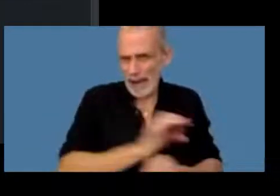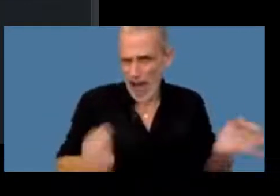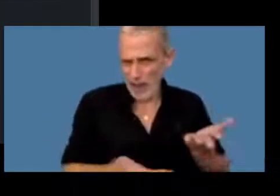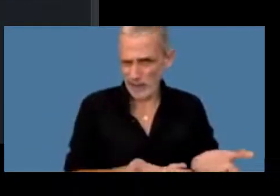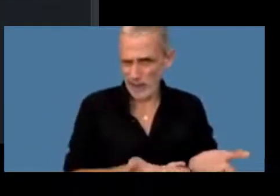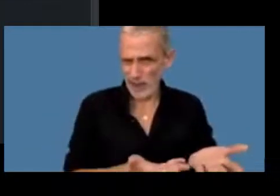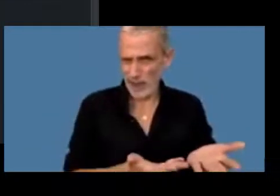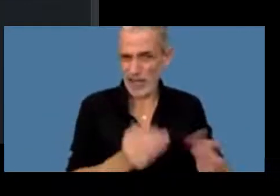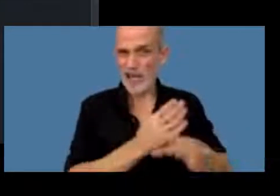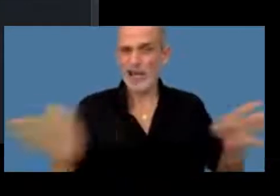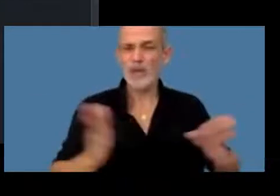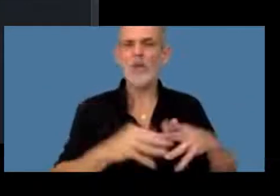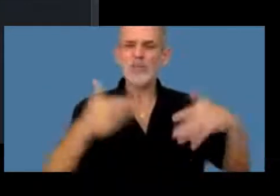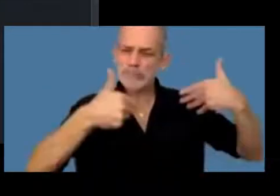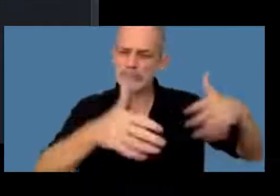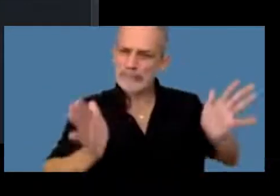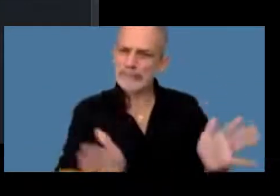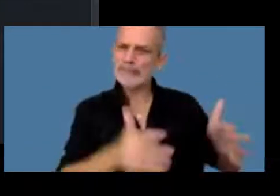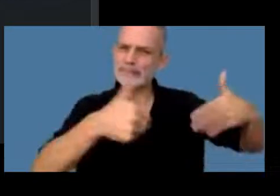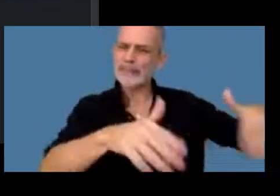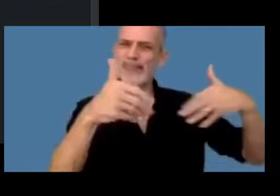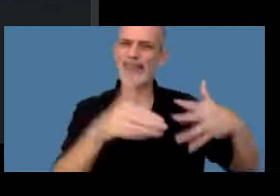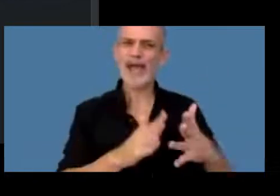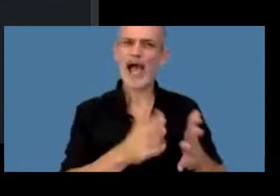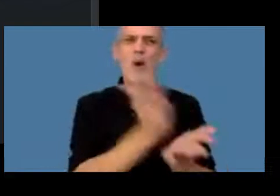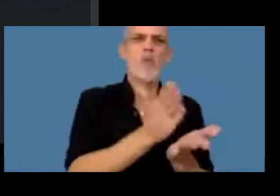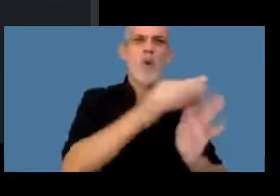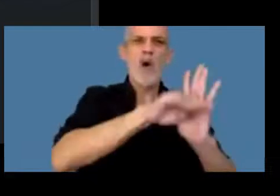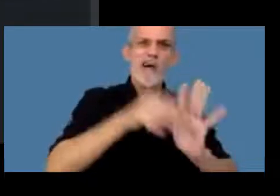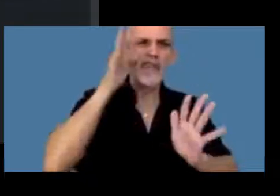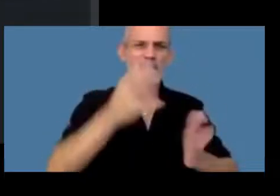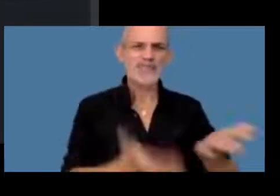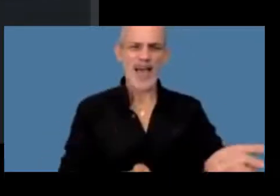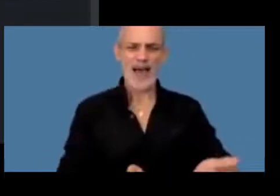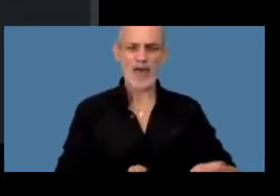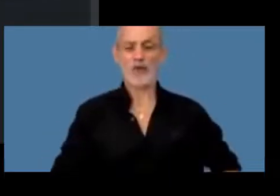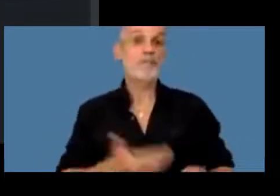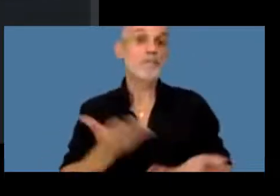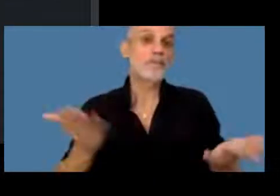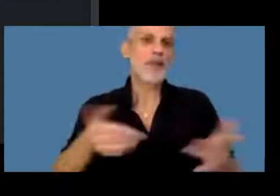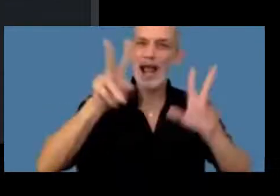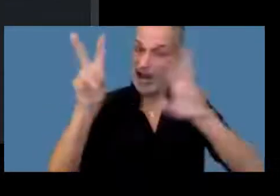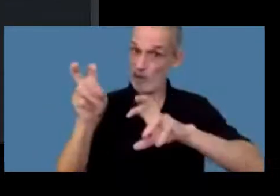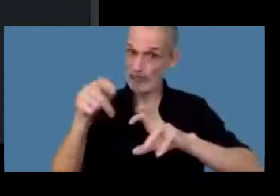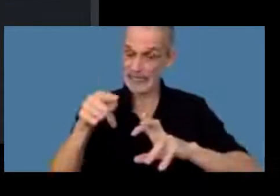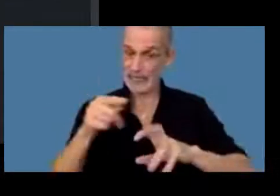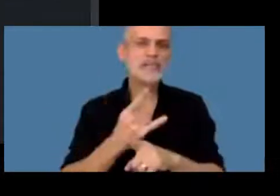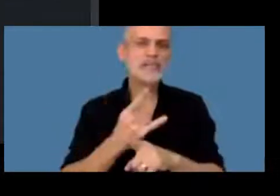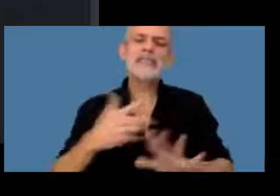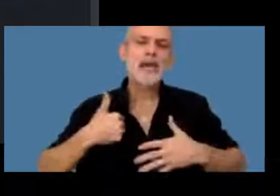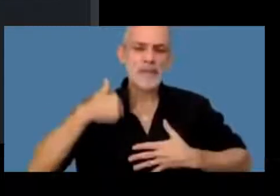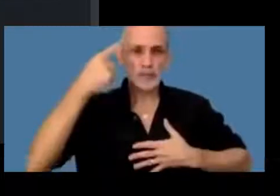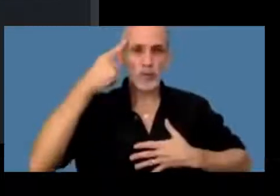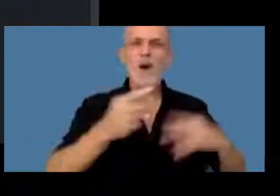Si no aireamos, si no regulamos un poco menos las cosas. Y acá tengo un tema que siempre me trae, y yo por los viajes que hago en las